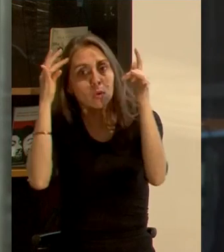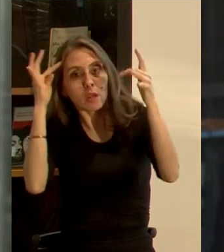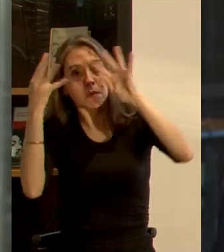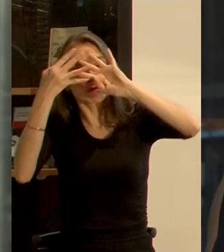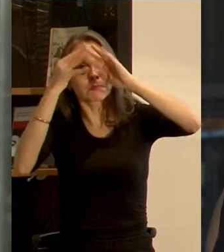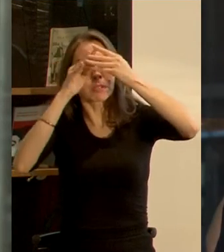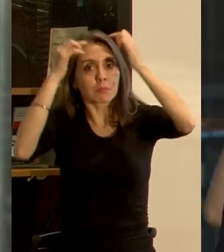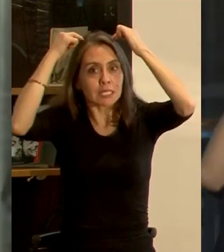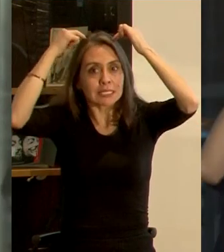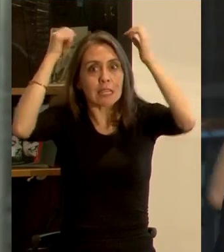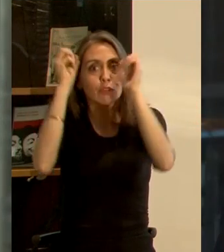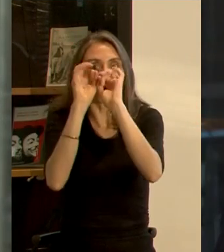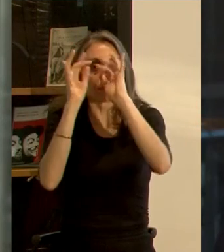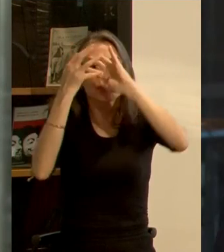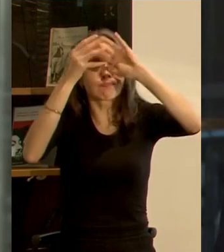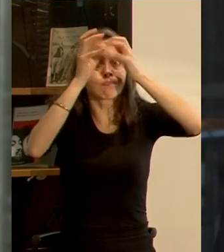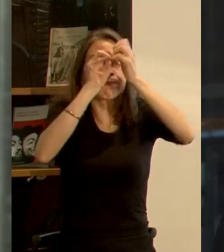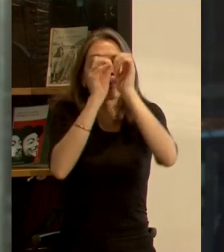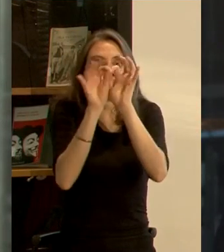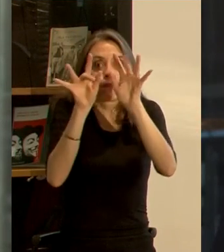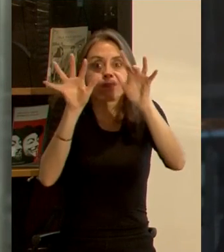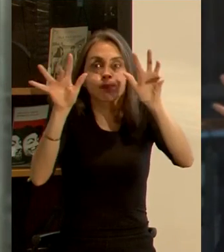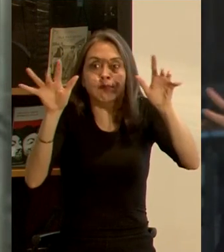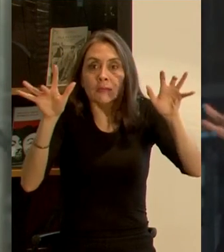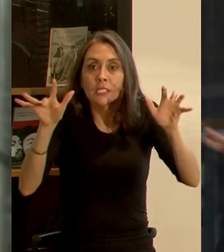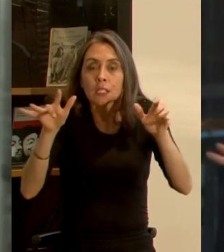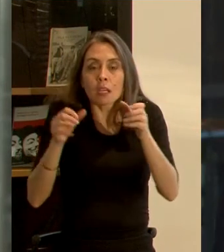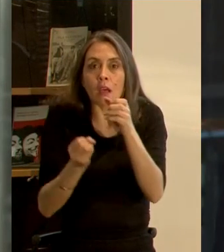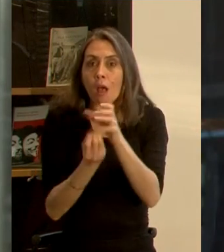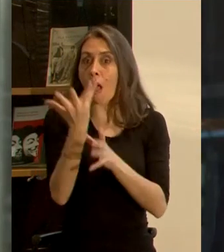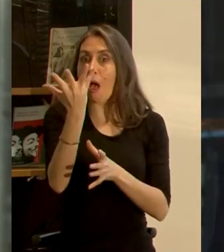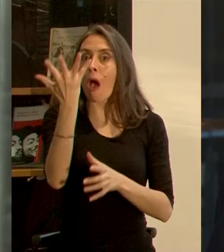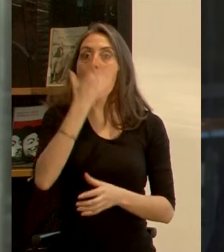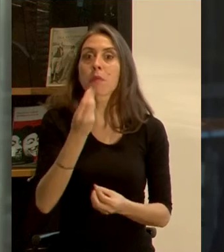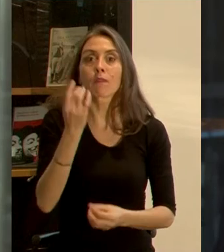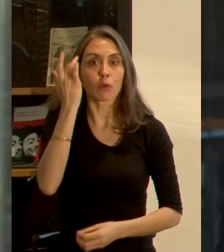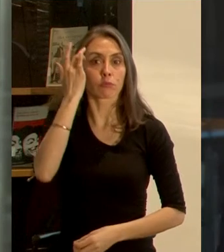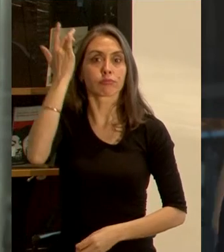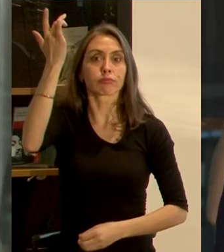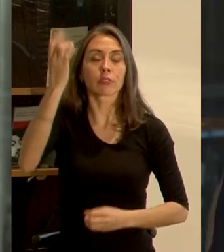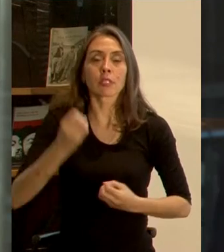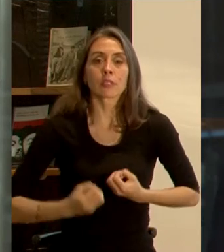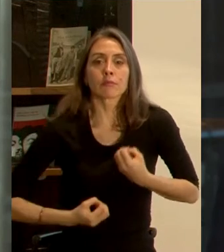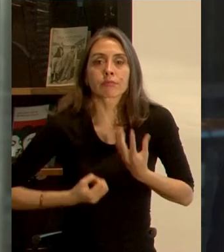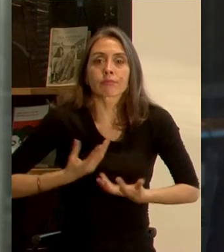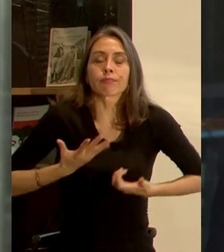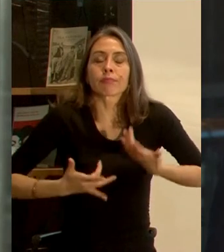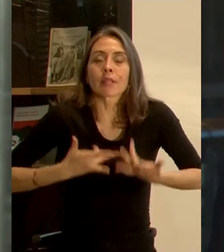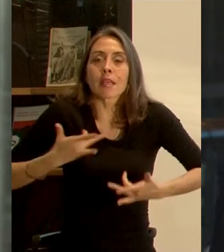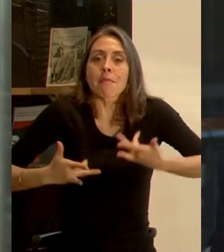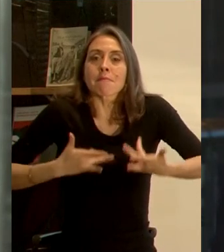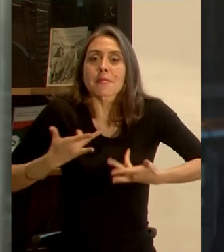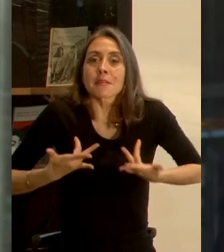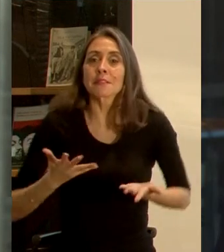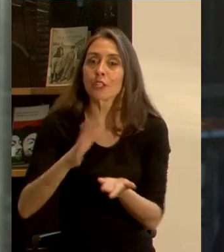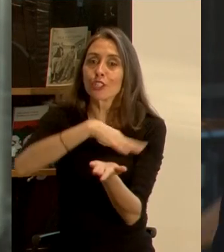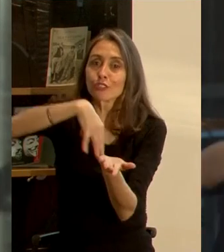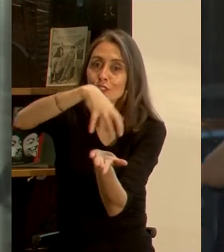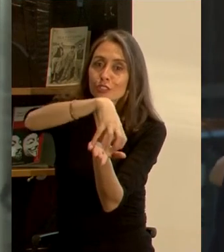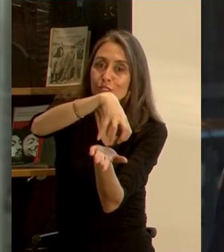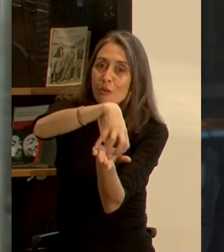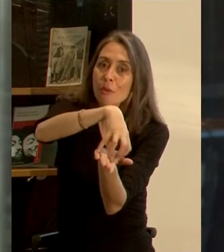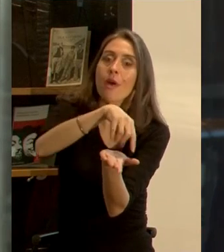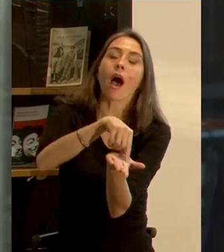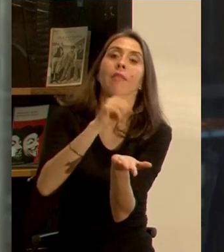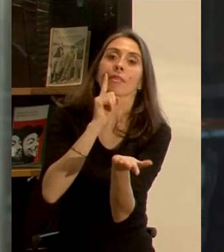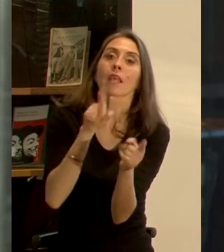de neuronas, permite que emerjan cosas maravillosas, la inteligencia, las emociones. Bueno, y también la ciudad tiene